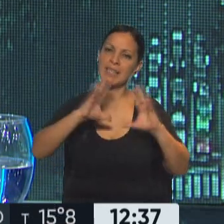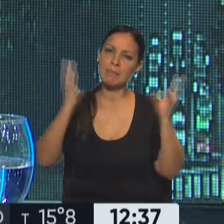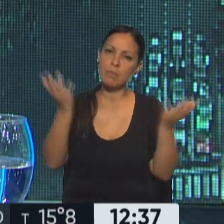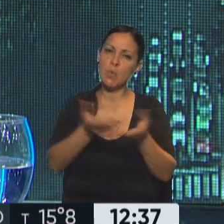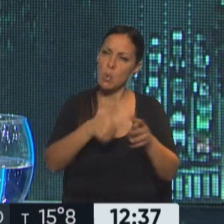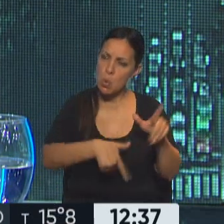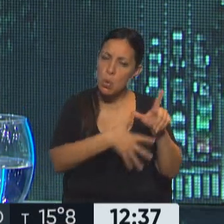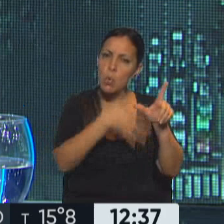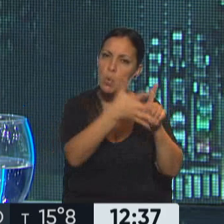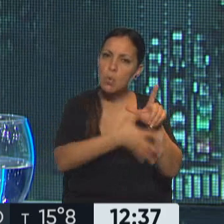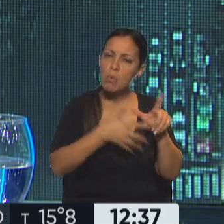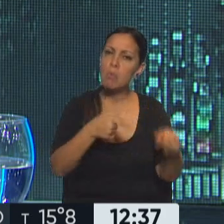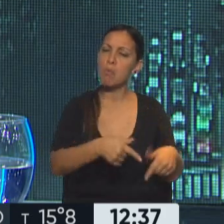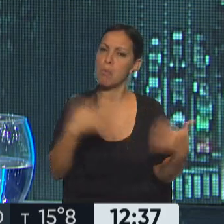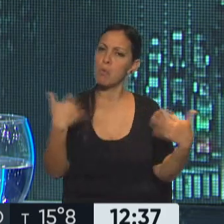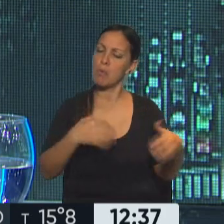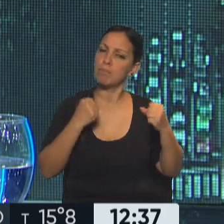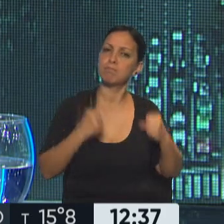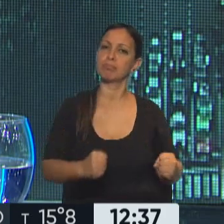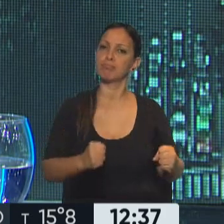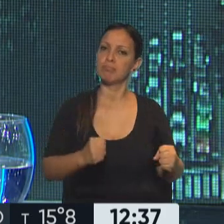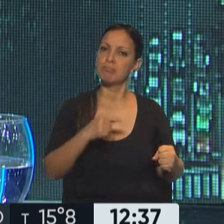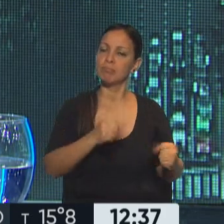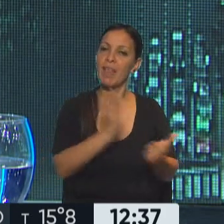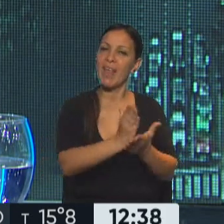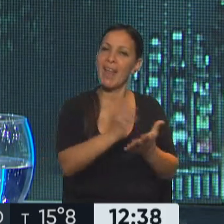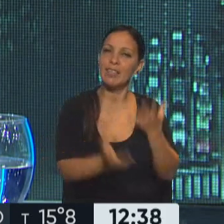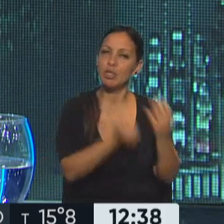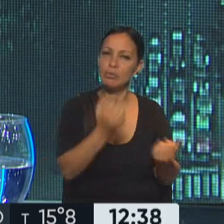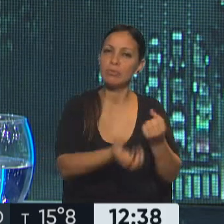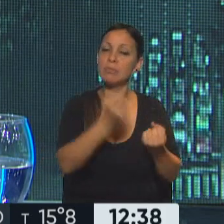extraordinario de la saga de nuestros derechos que ahora